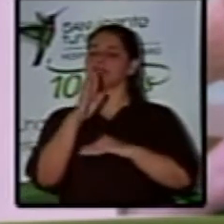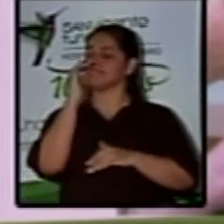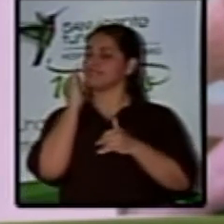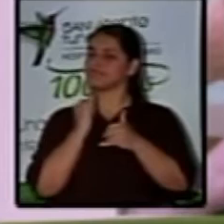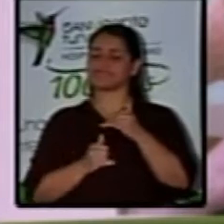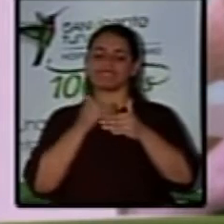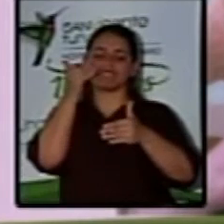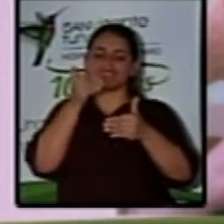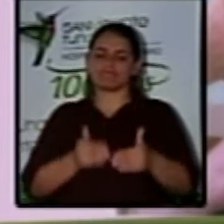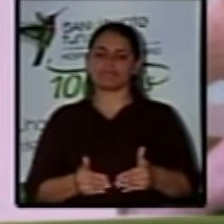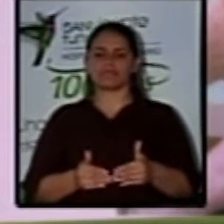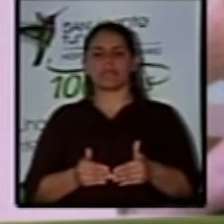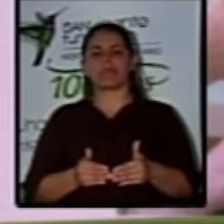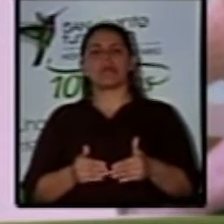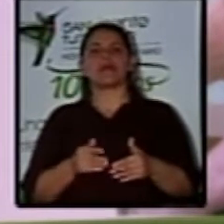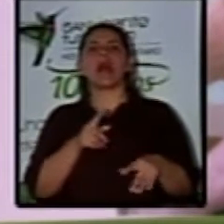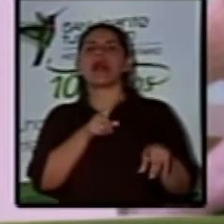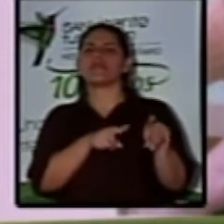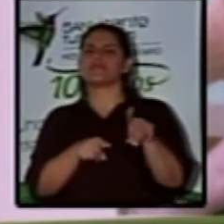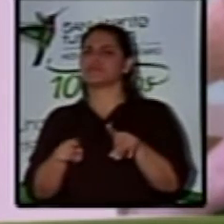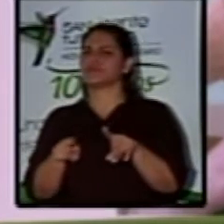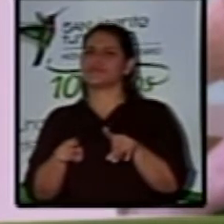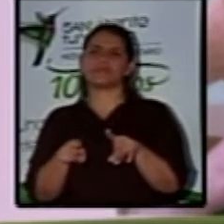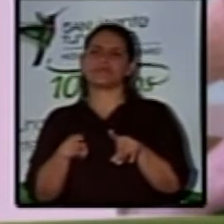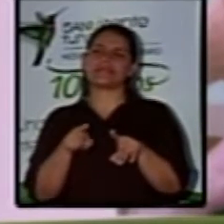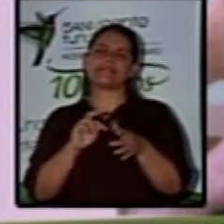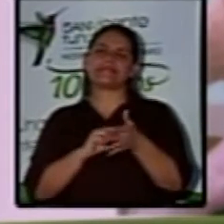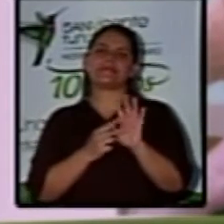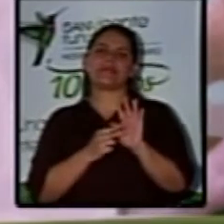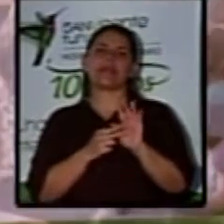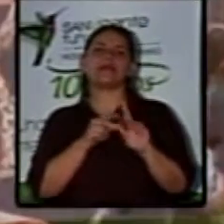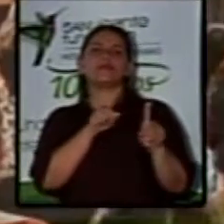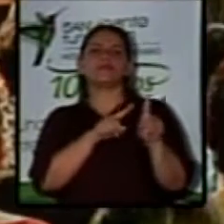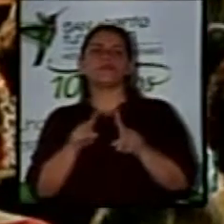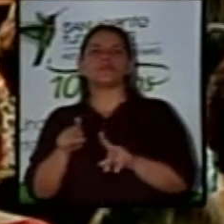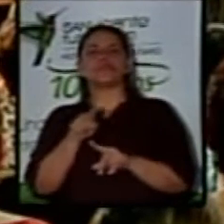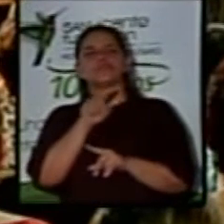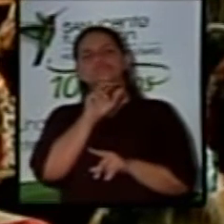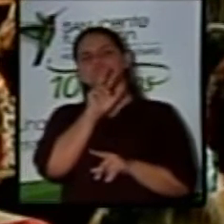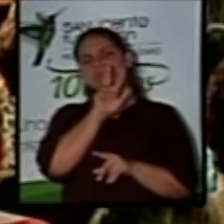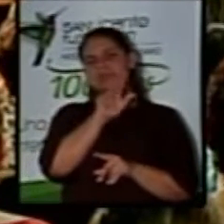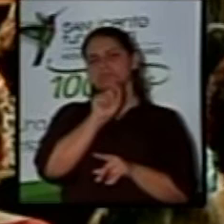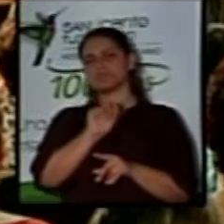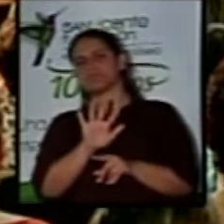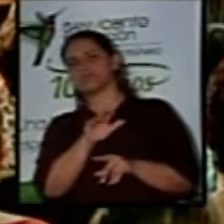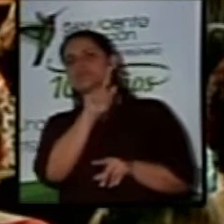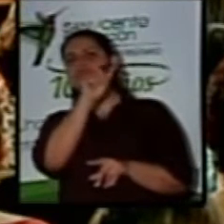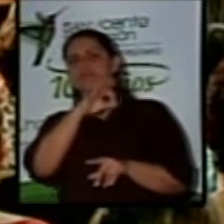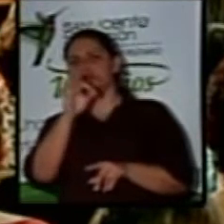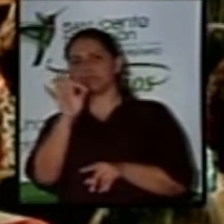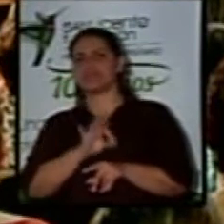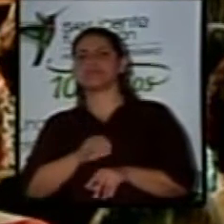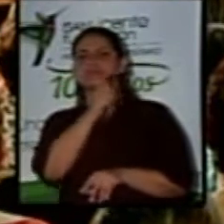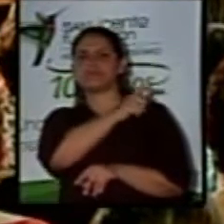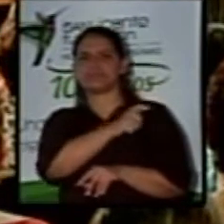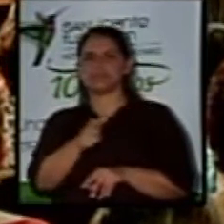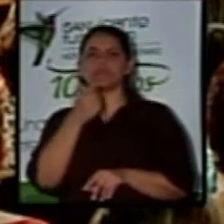la enfermedad. Afortunadamente solo le pasa al 0.5 a 3% de las personas que tienen la enfermedad.